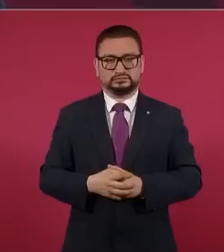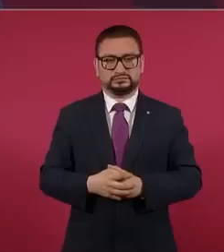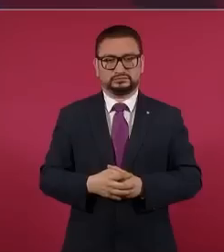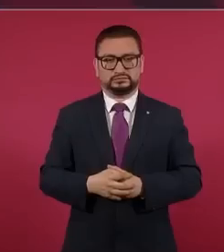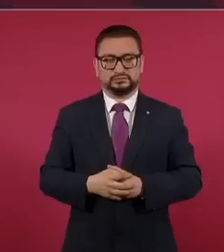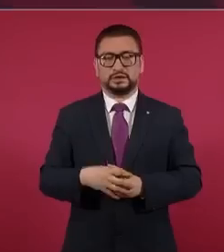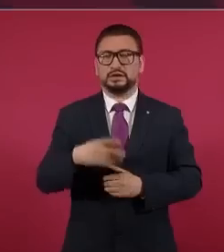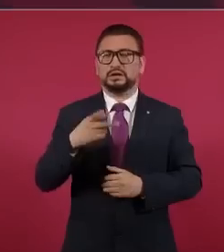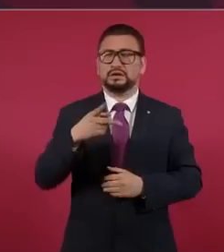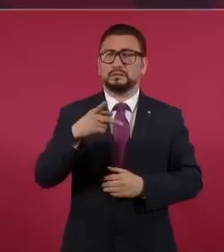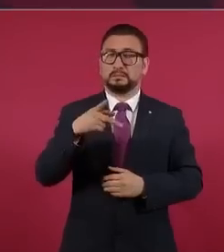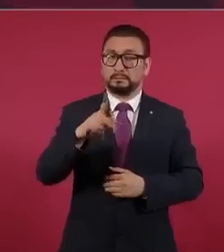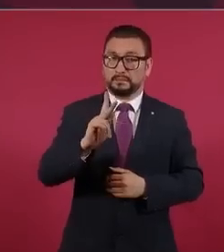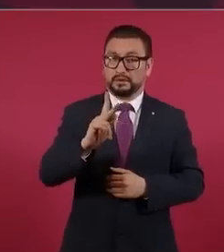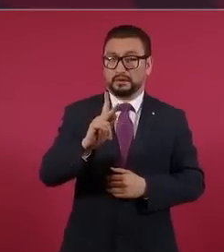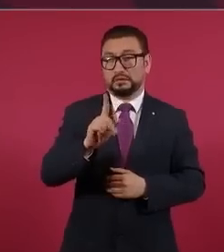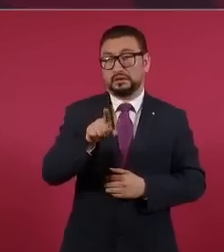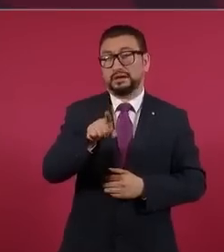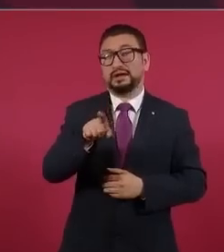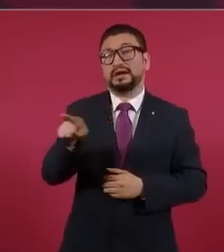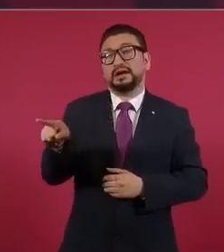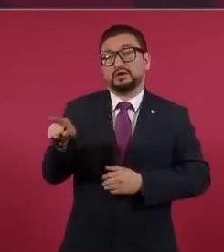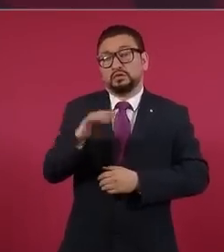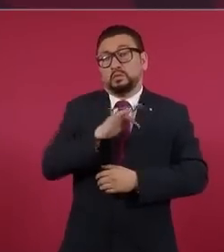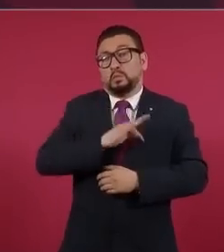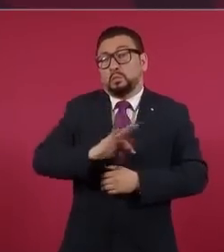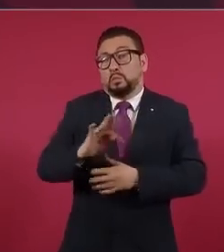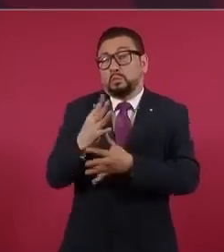podrían decir, fue cómplice,